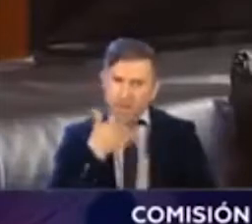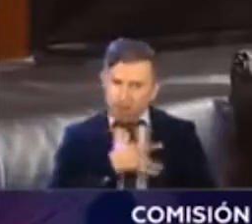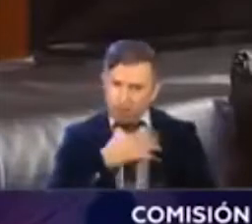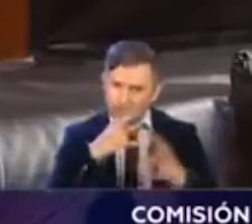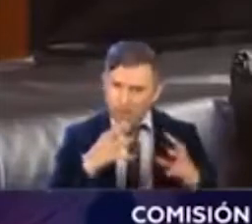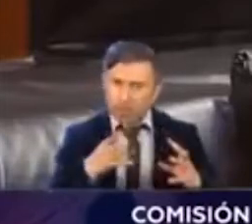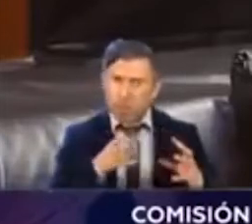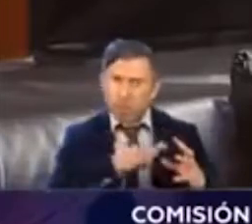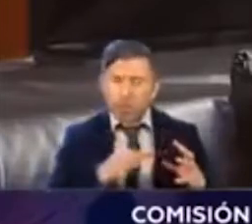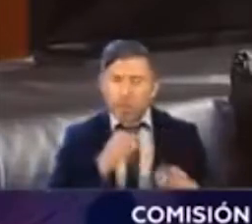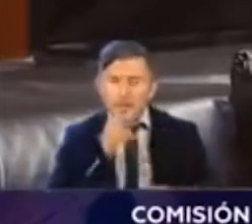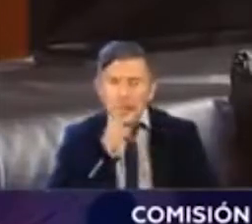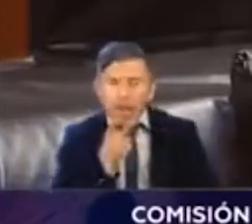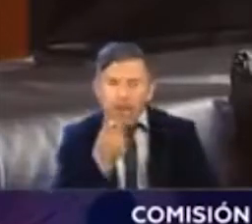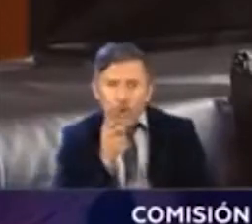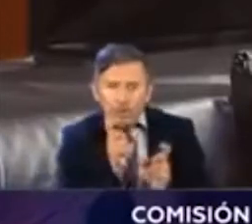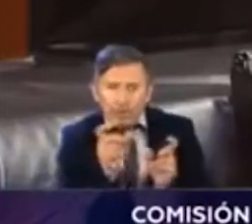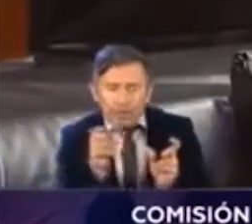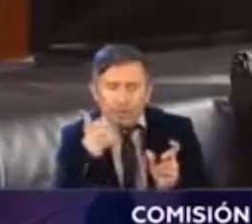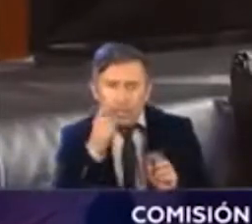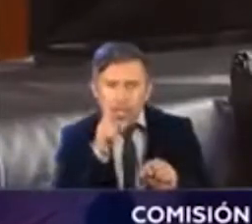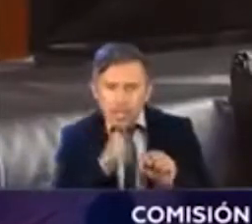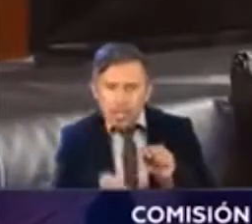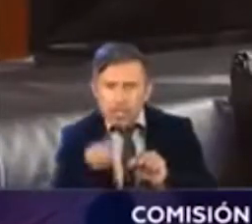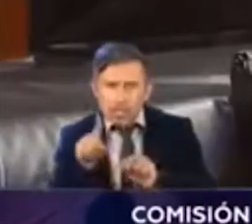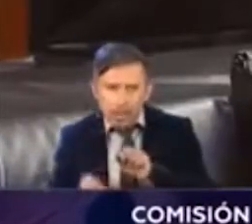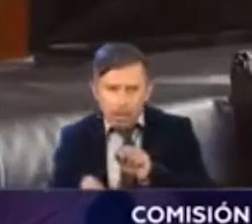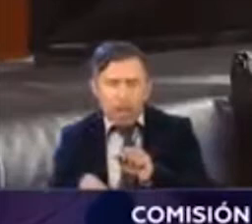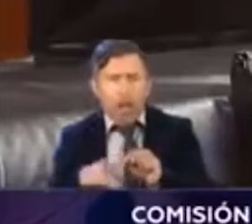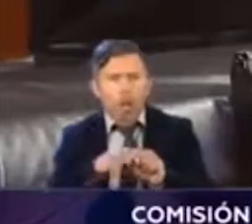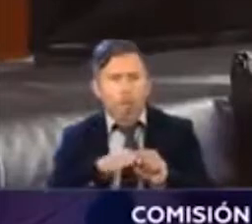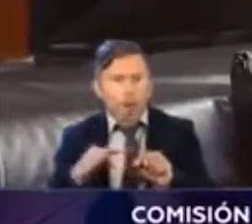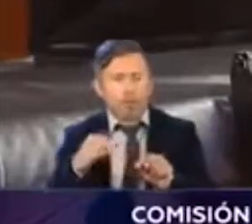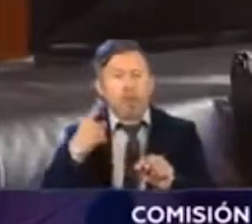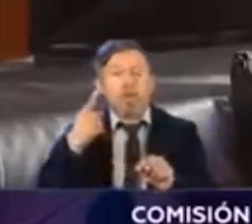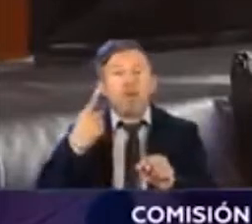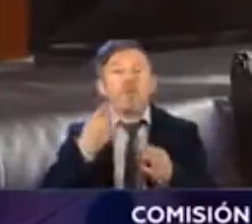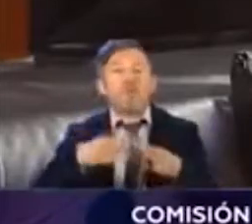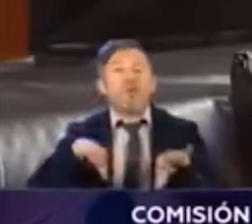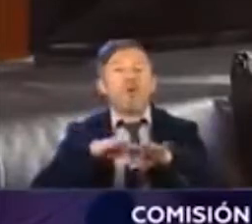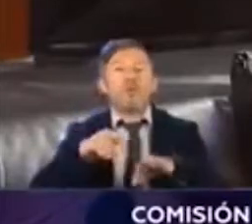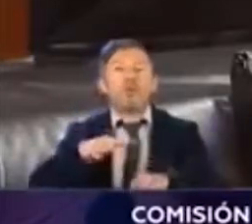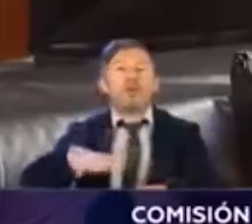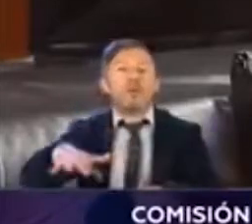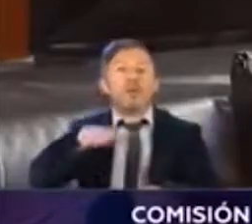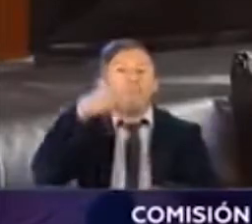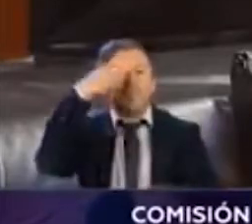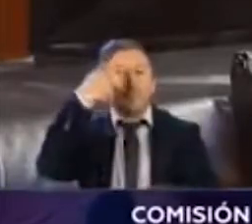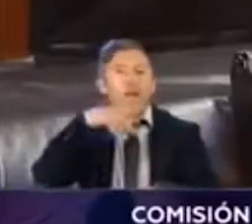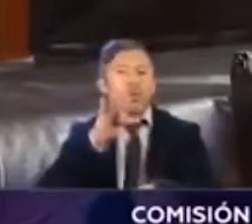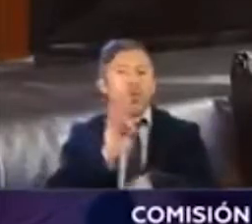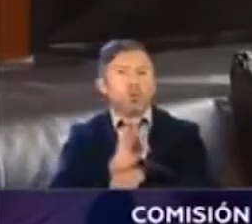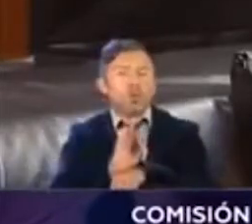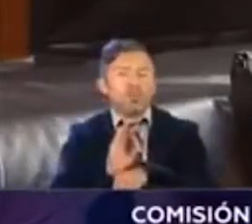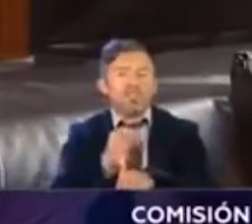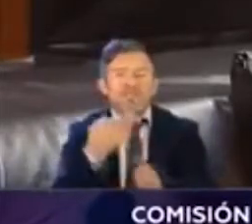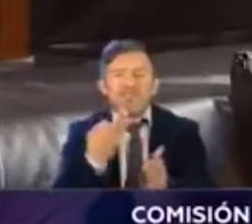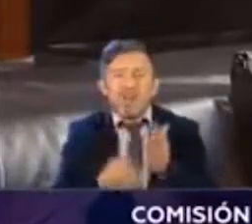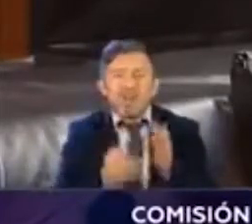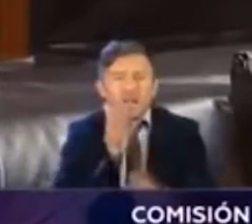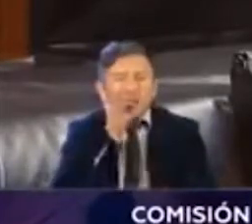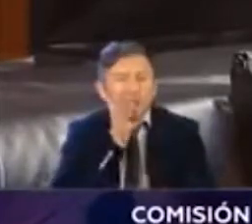eliminar estas dos palabras y con eso caminar a favor de los mexicanos, presidenta. Estamos a dos palabras, entre otros.